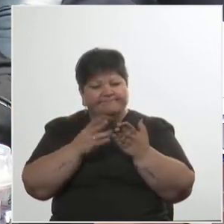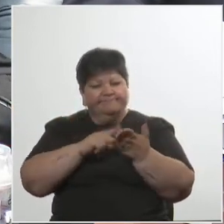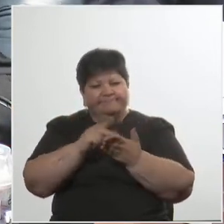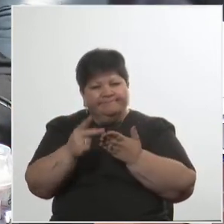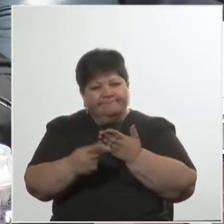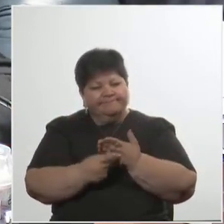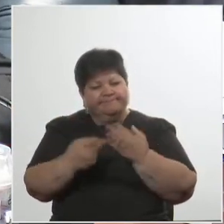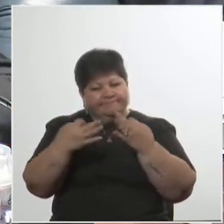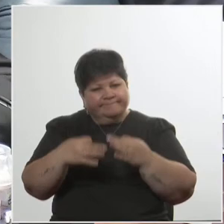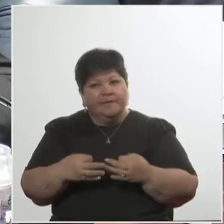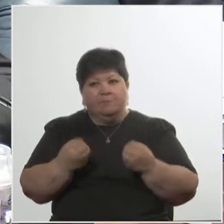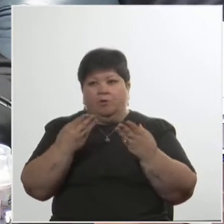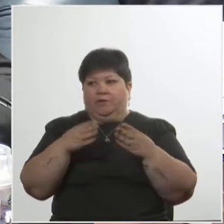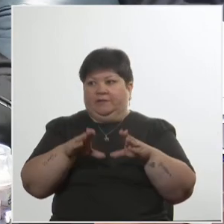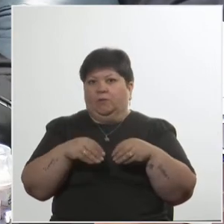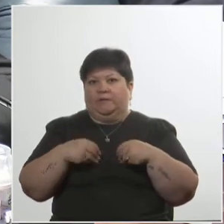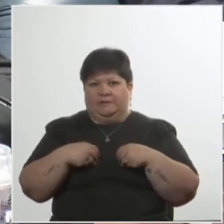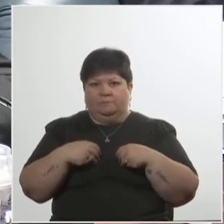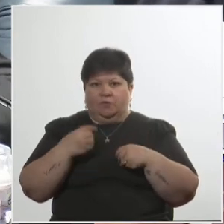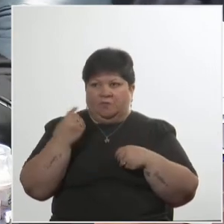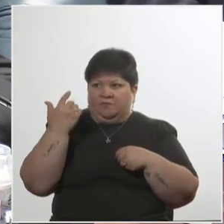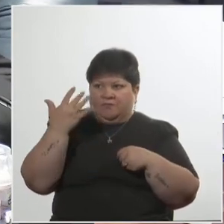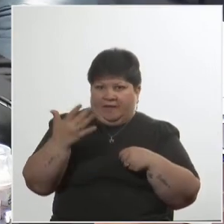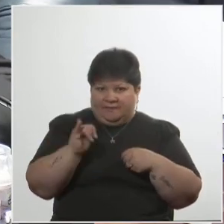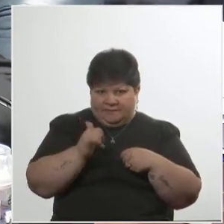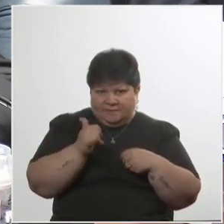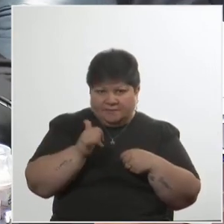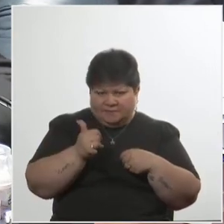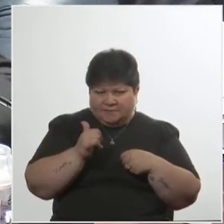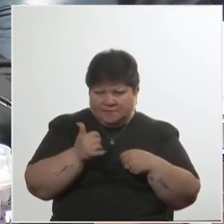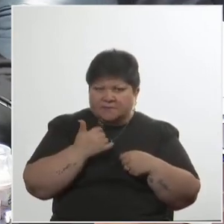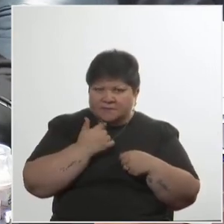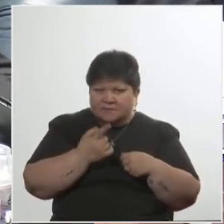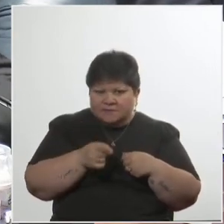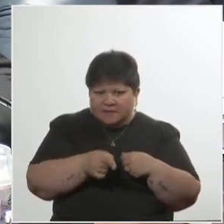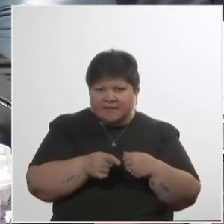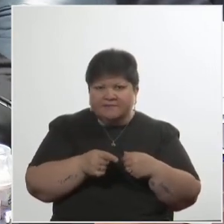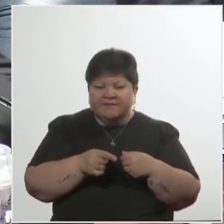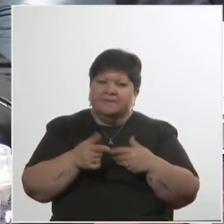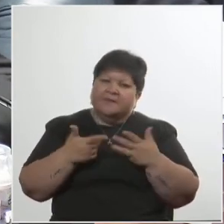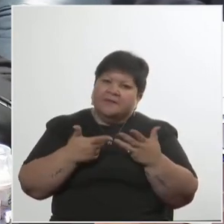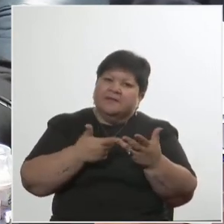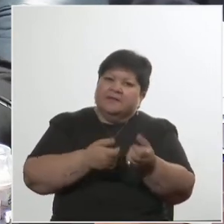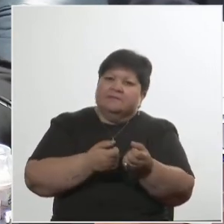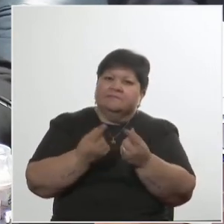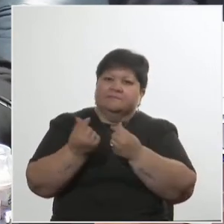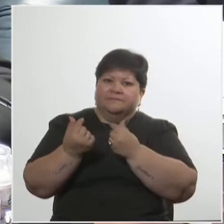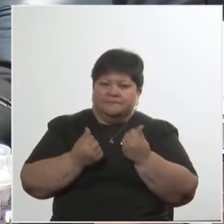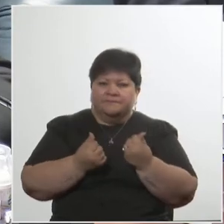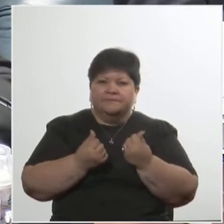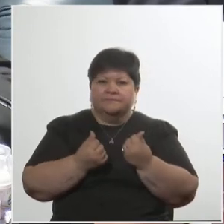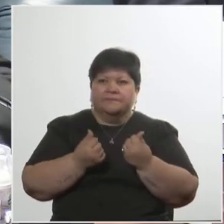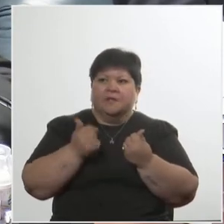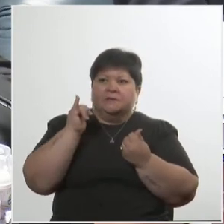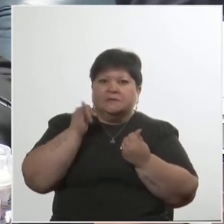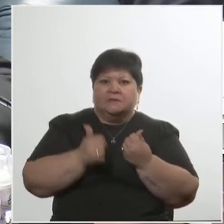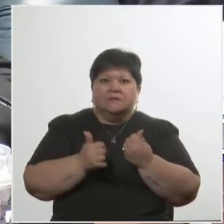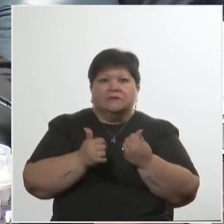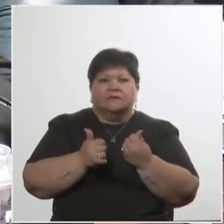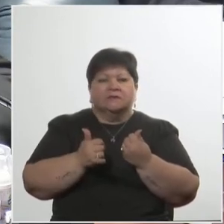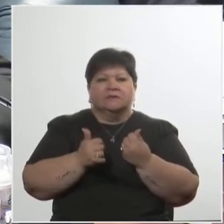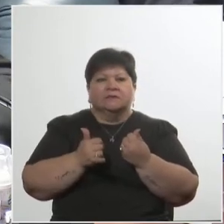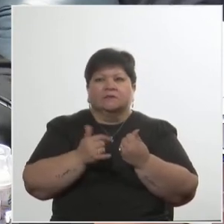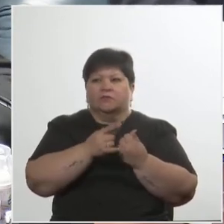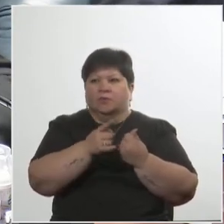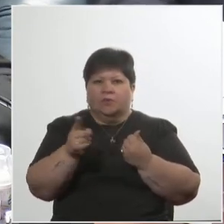acepta y yo acepto como válida la intención de buscar la reparación a la reconciliación que todos